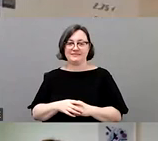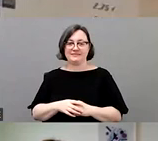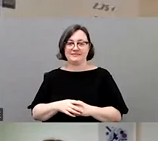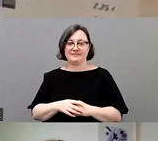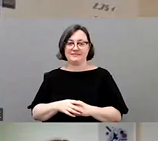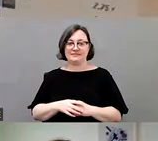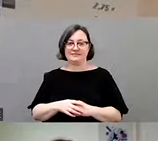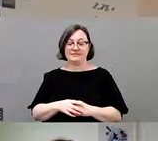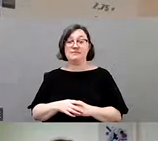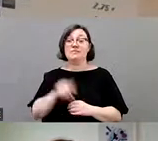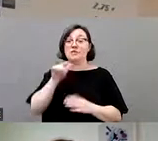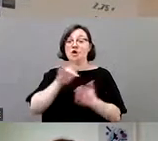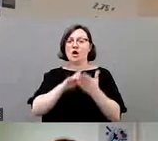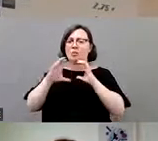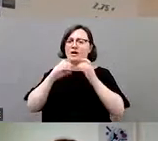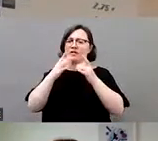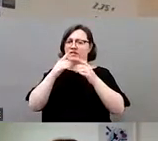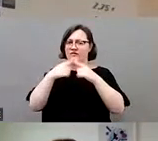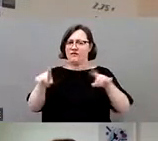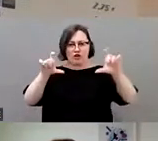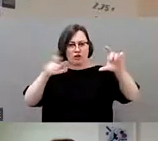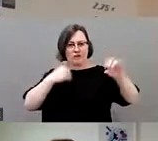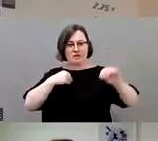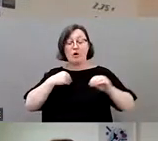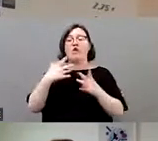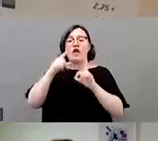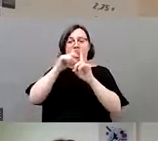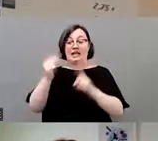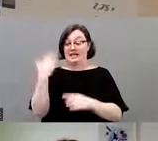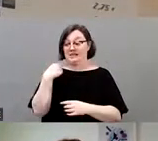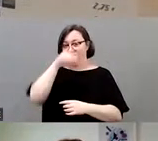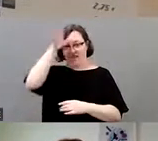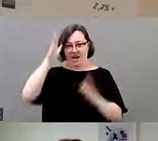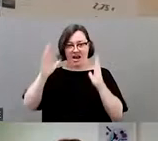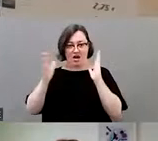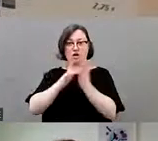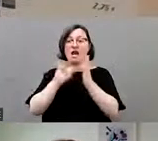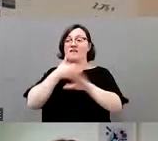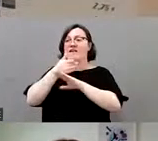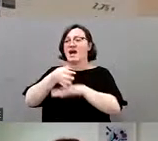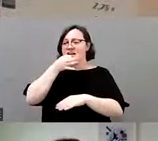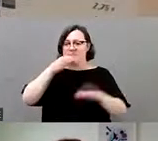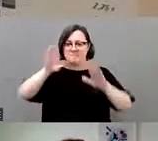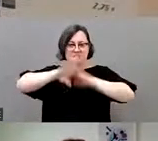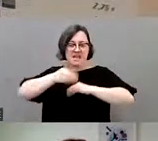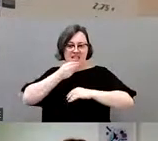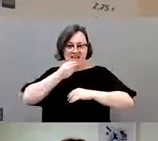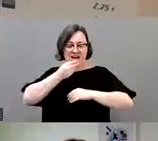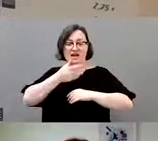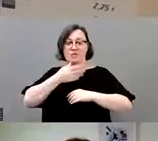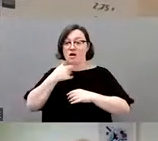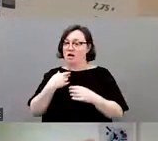Esto es, por ejemplo, otra forma de comunicación que se ha puesto la foto. Esto es en el Corte Inglés este verano. Entonces, pues nos fuimos a merendar porque Anne tiene mucha vida